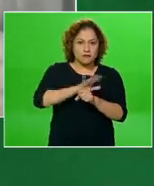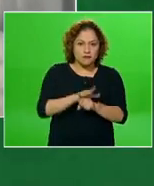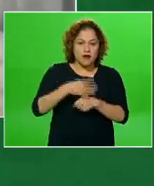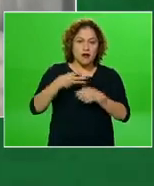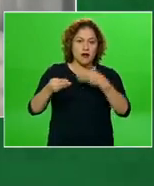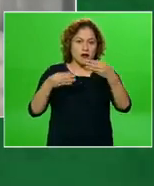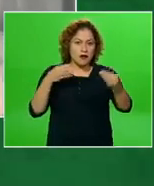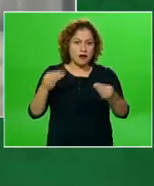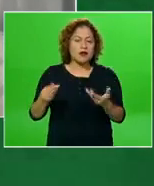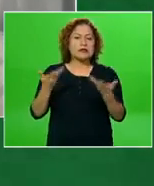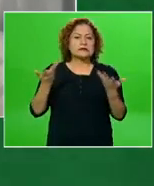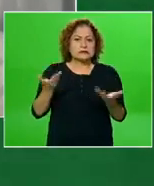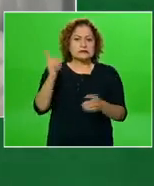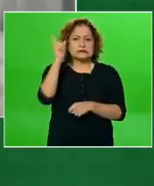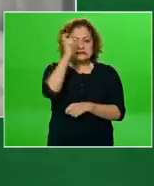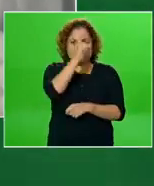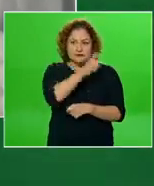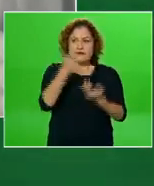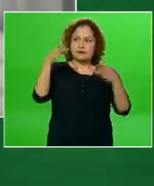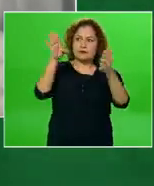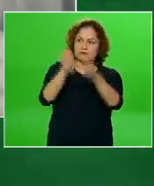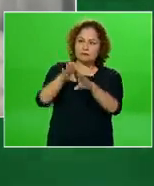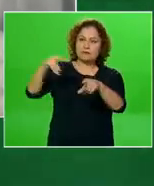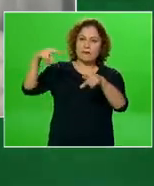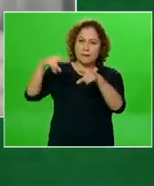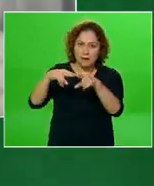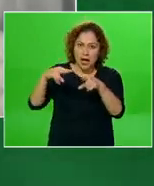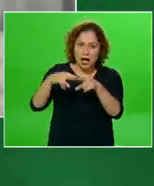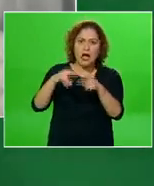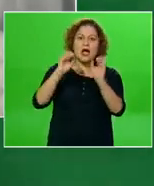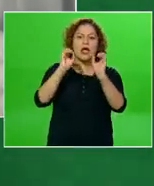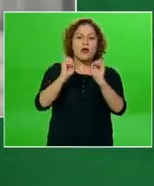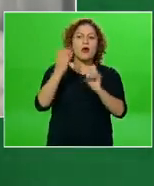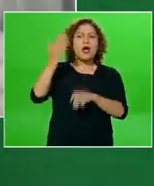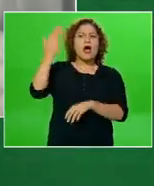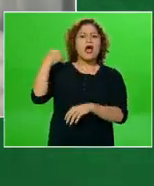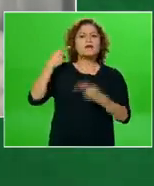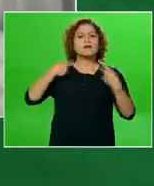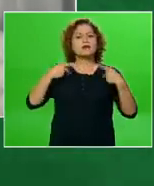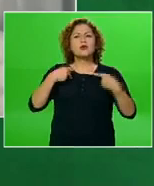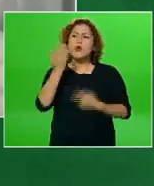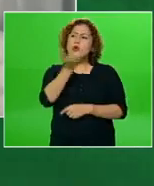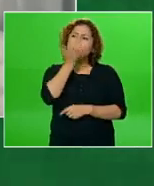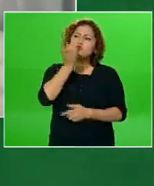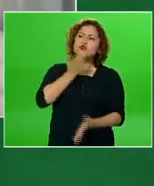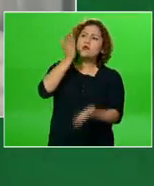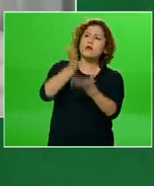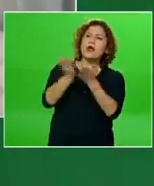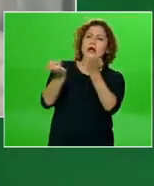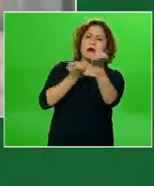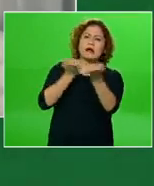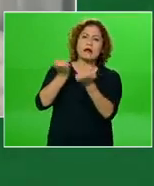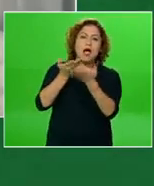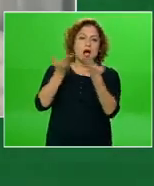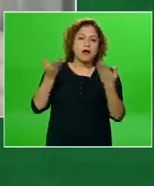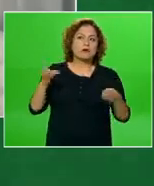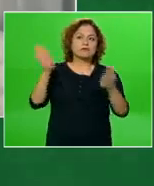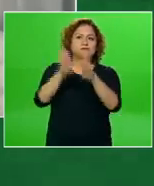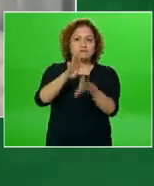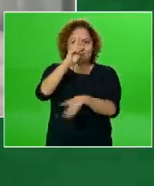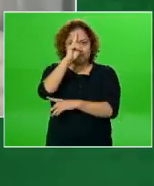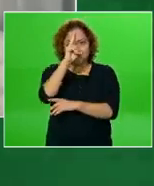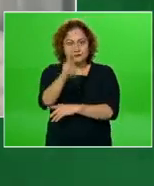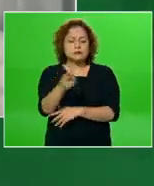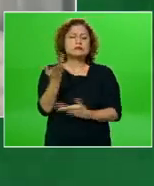algunos parques o algunos lugares donde la gente habitualmente hacía ejercicio y muchas veces sabemos que los espacios al interior de